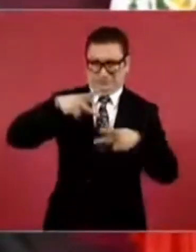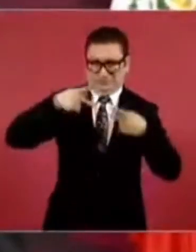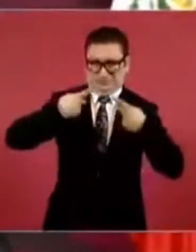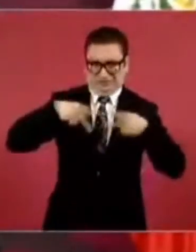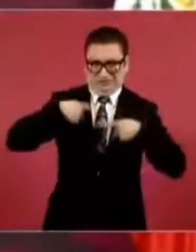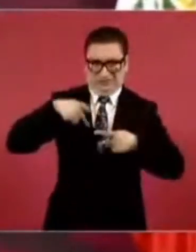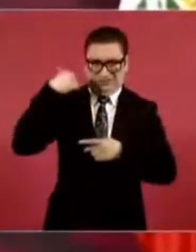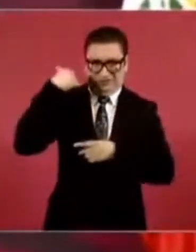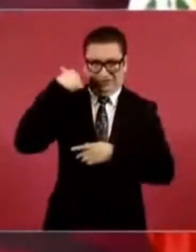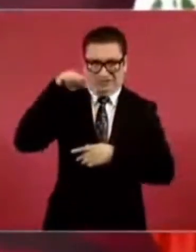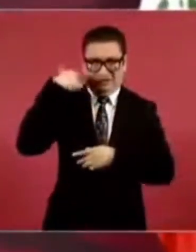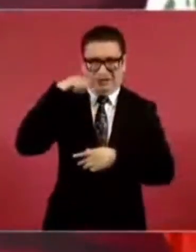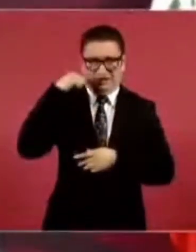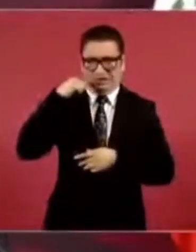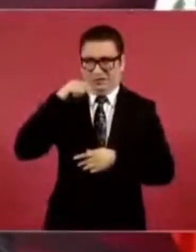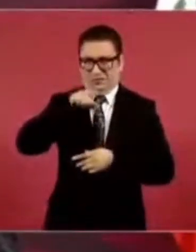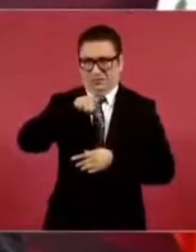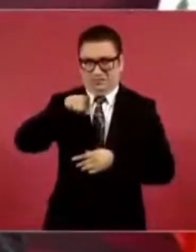son de los más